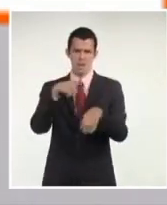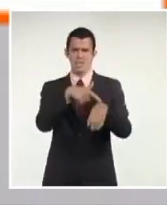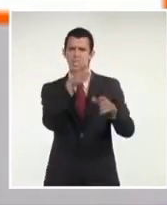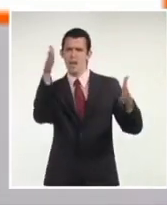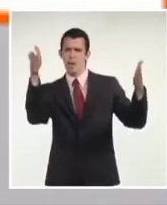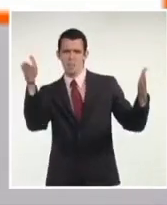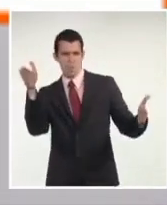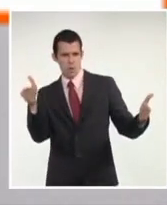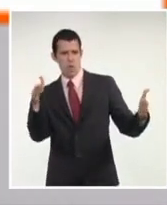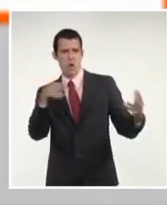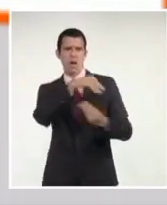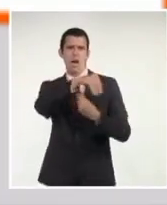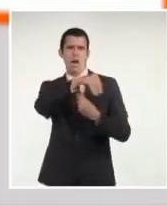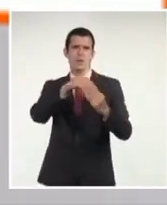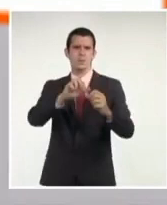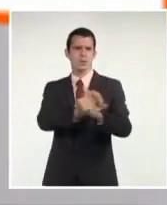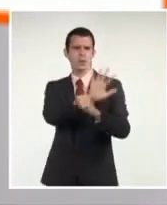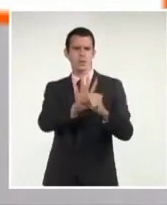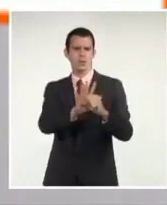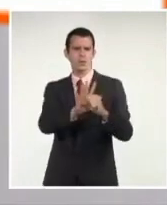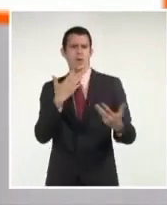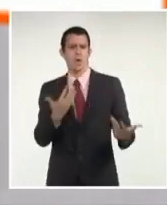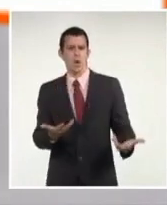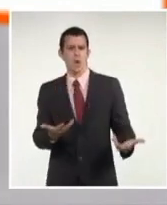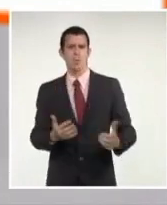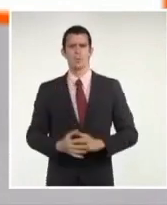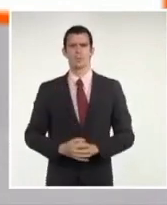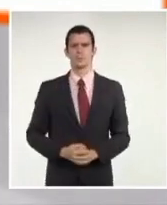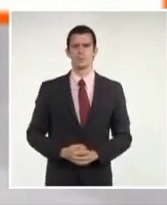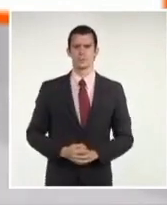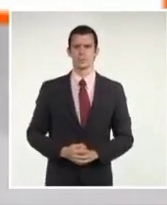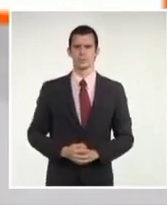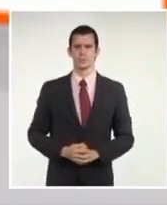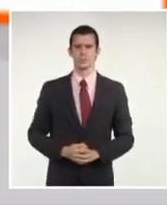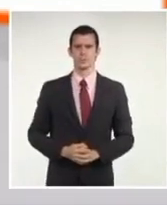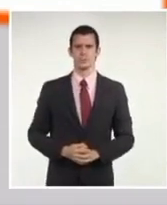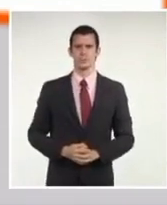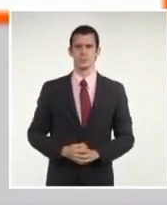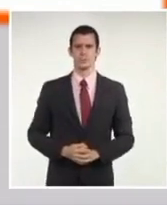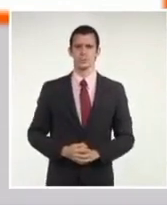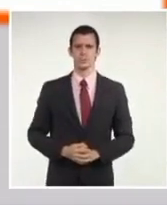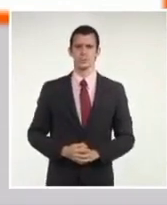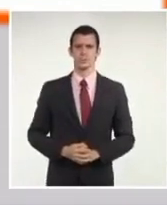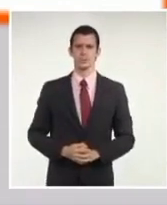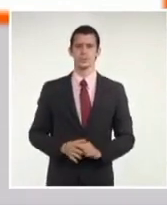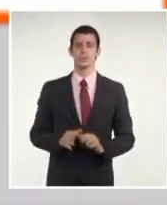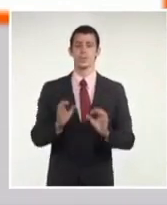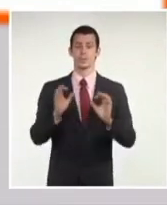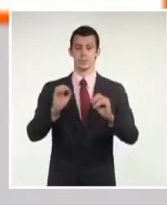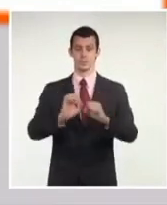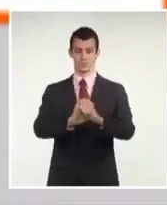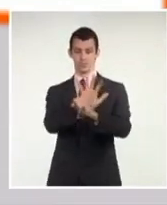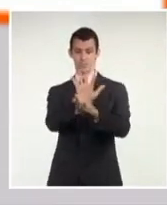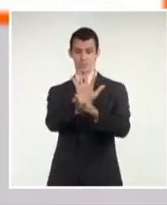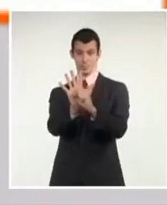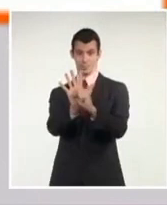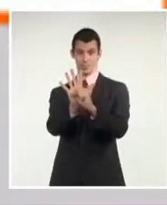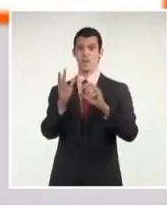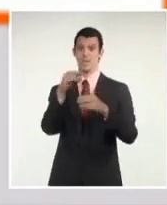que hubo una mutación en la espícula, que fue la mutación DS14G,